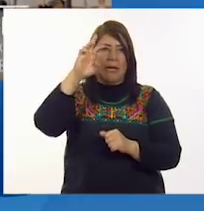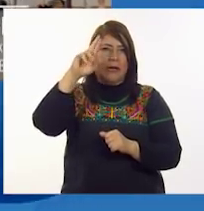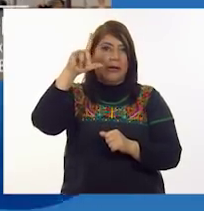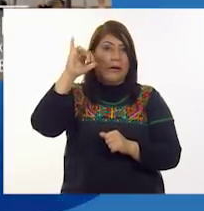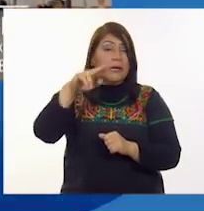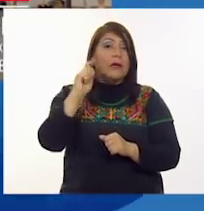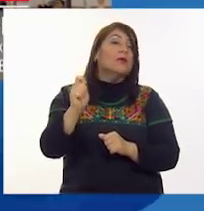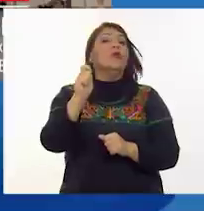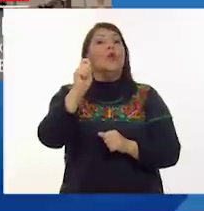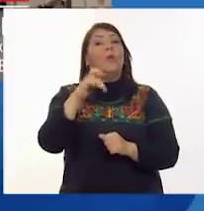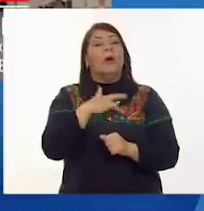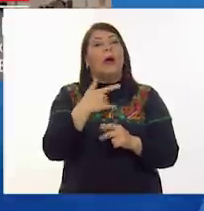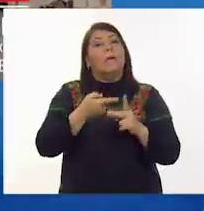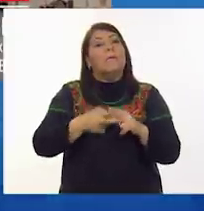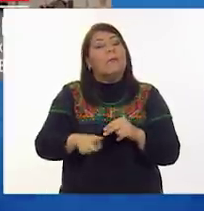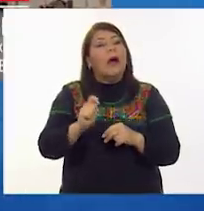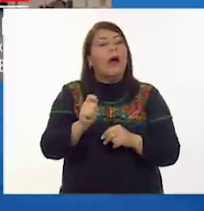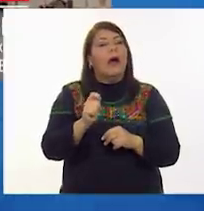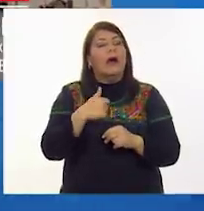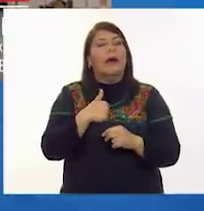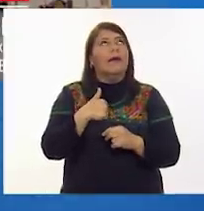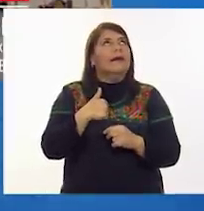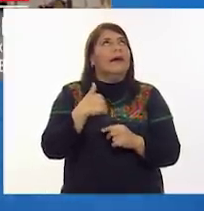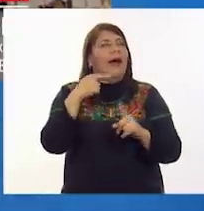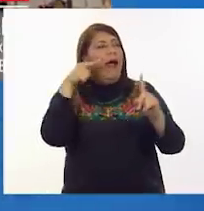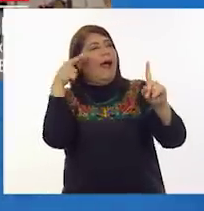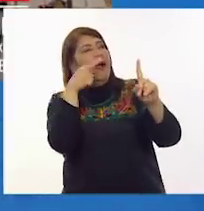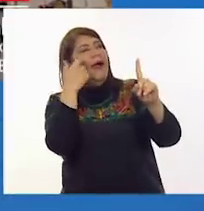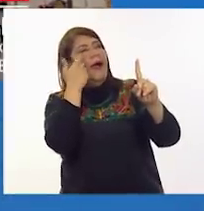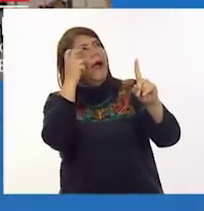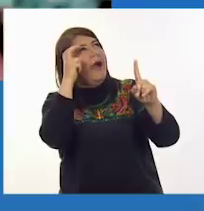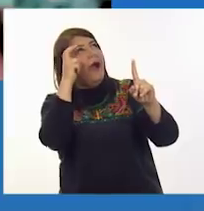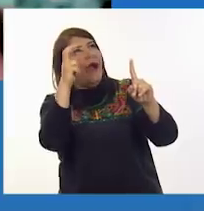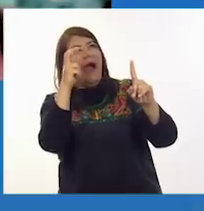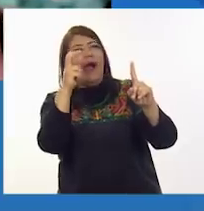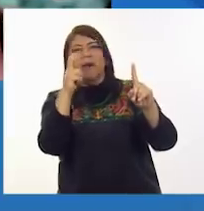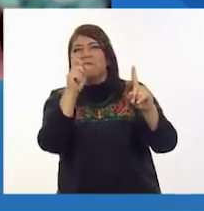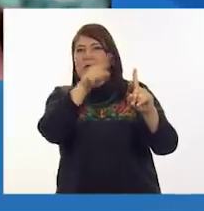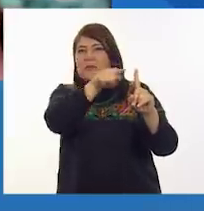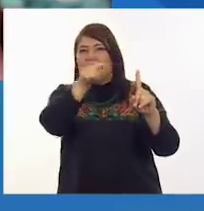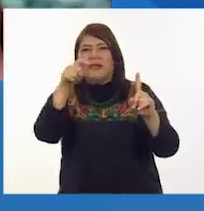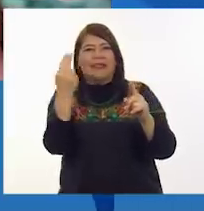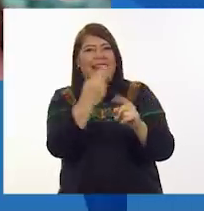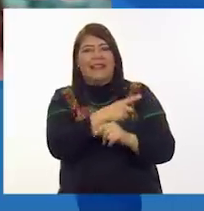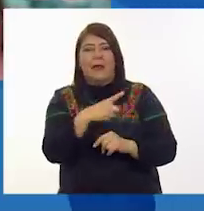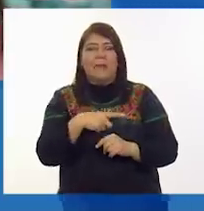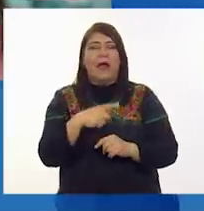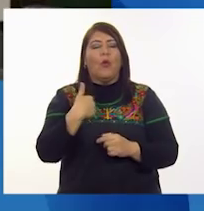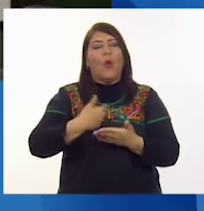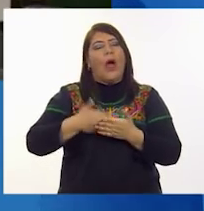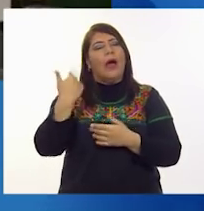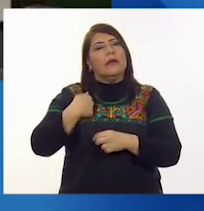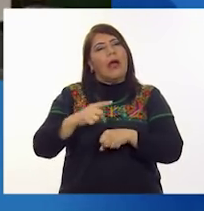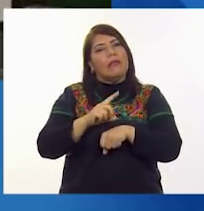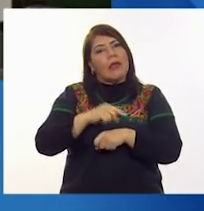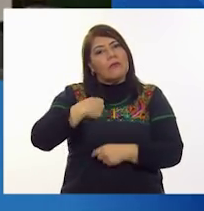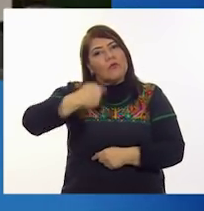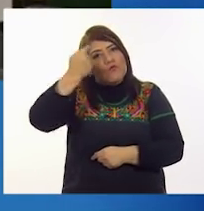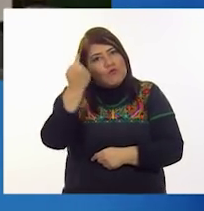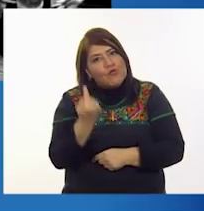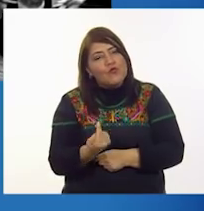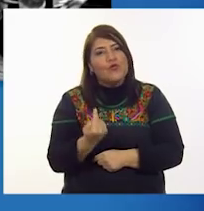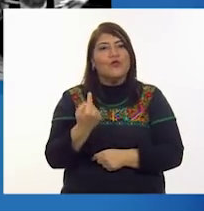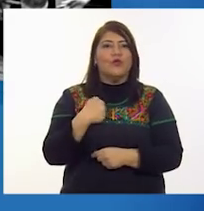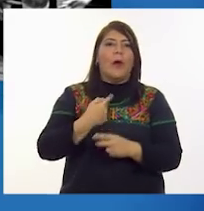Todo comenzó como un sueño, como yo creo que es algo que debemos de tener siempre en la vida, ¿no? De pequeña fue como comencé